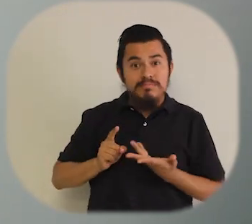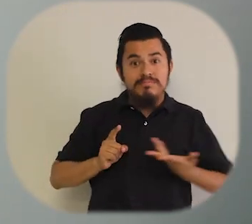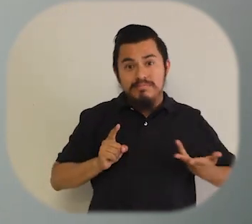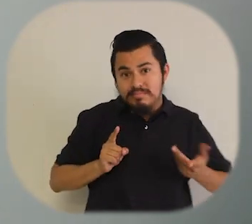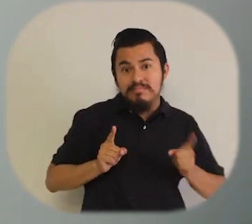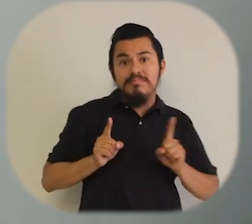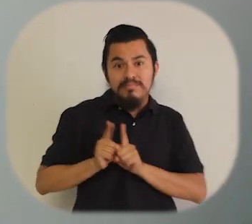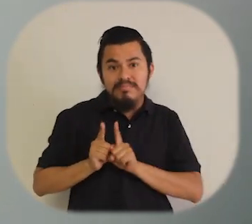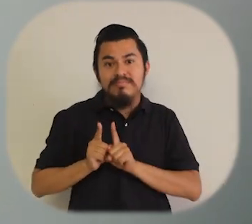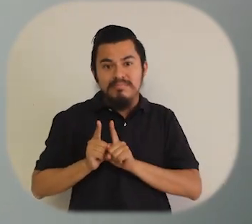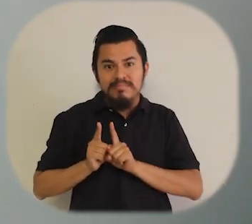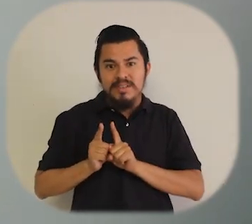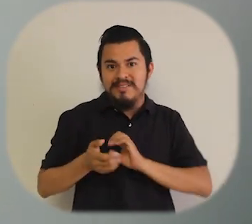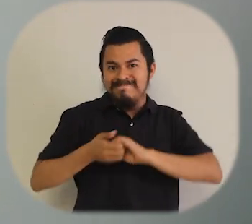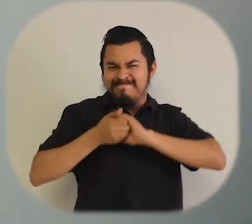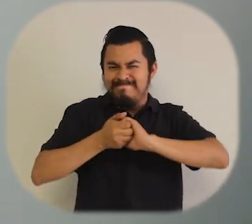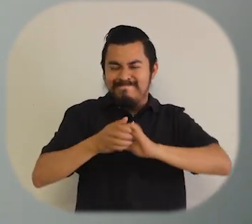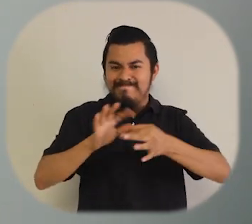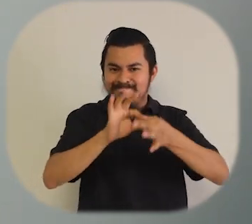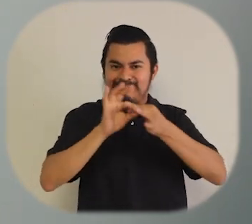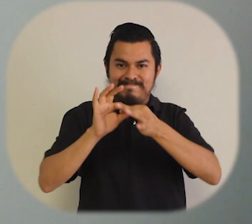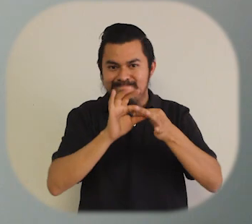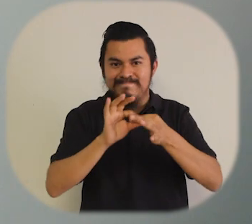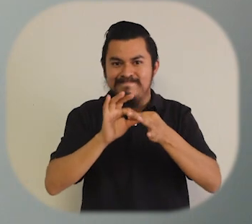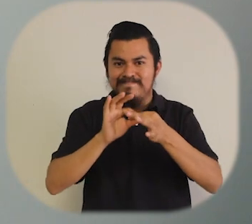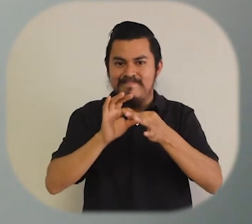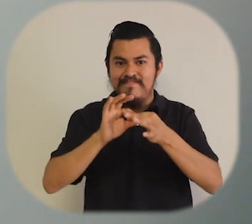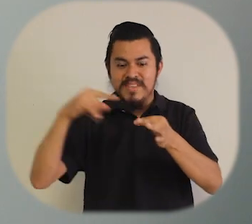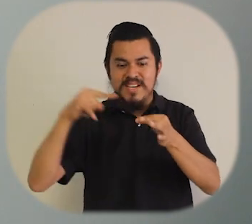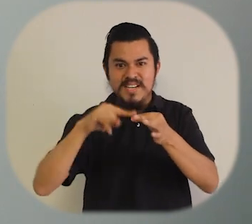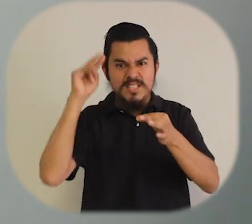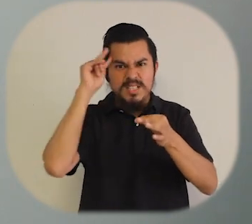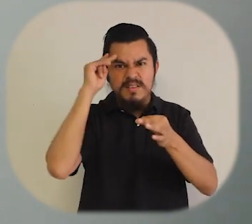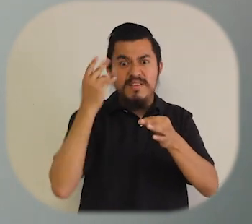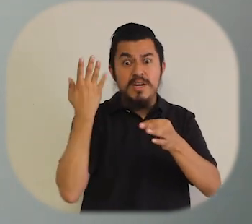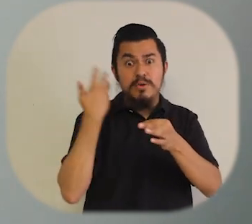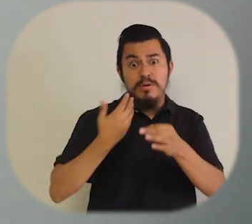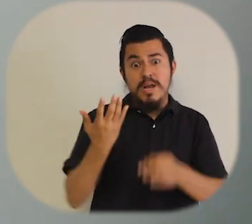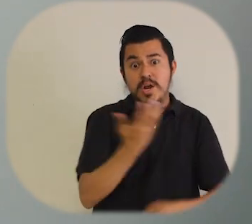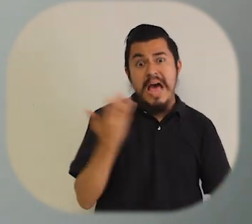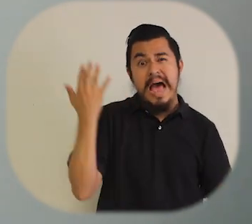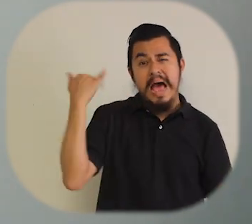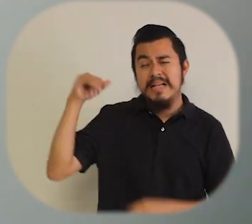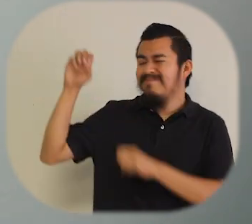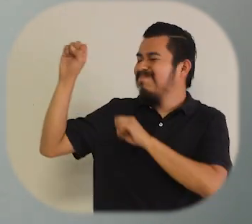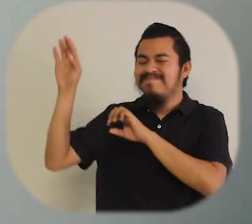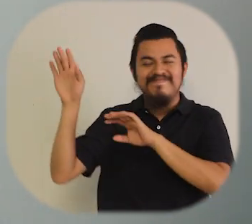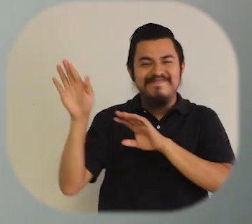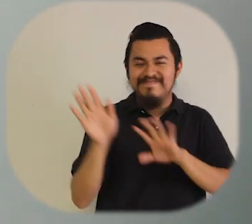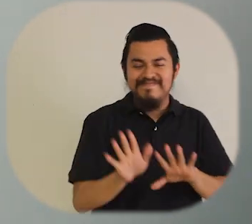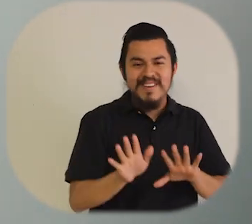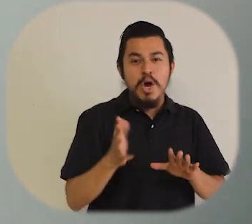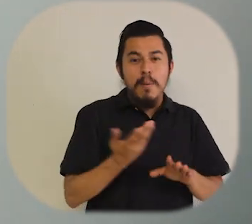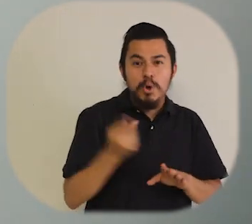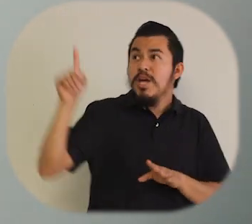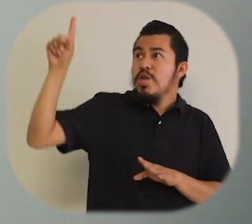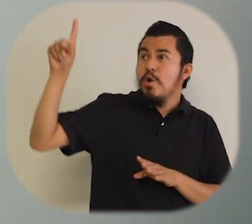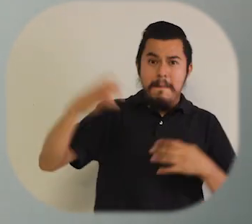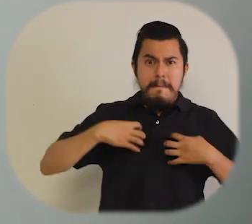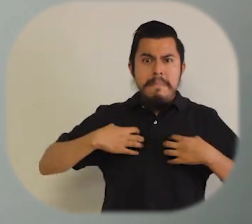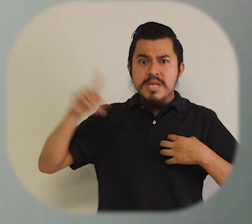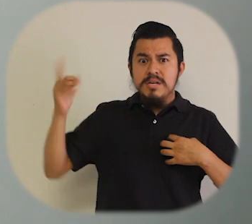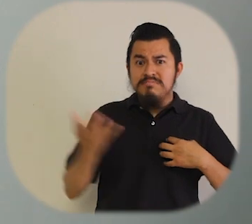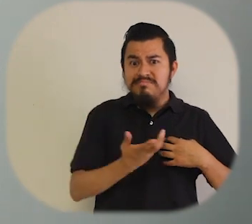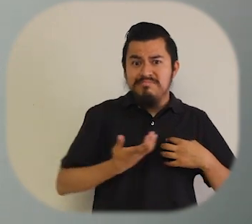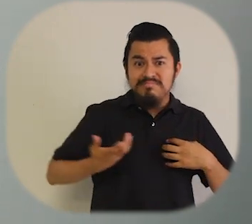tan sorprendente y esta podemos decir que es la bendición más grande. Dios es el bien, Él es la vida y Dios